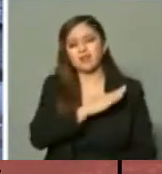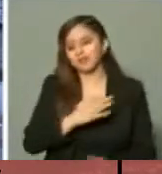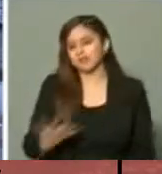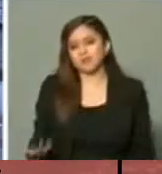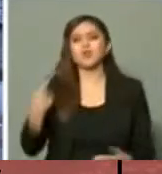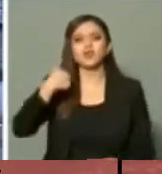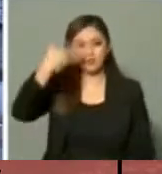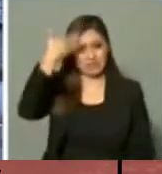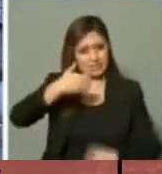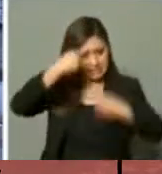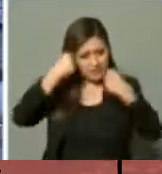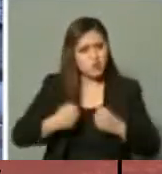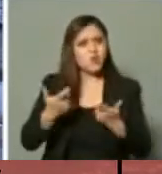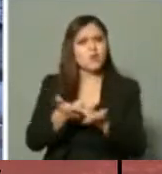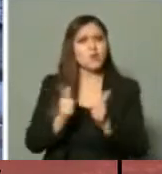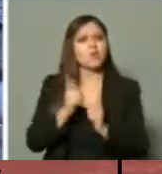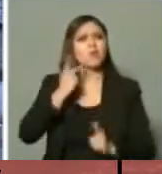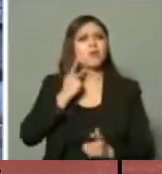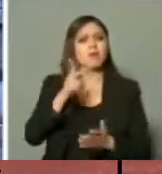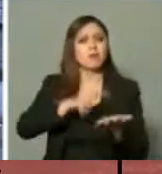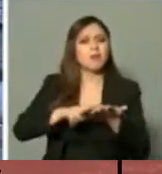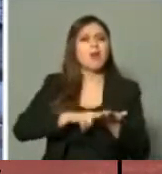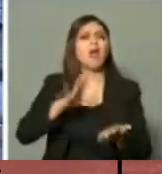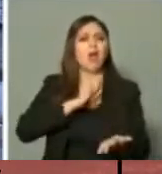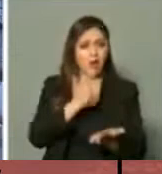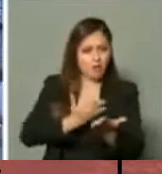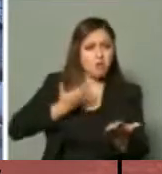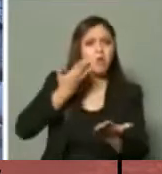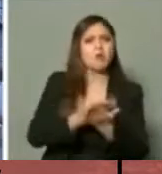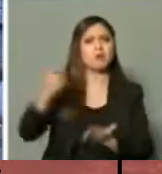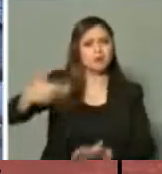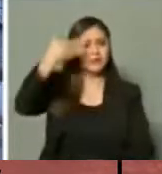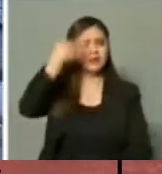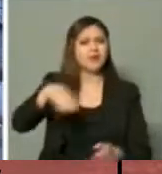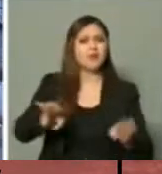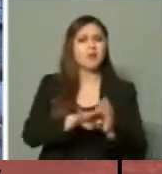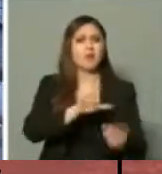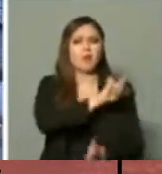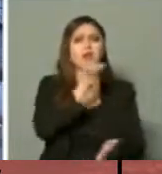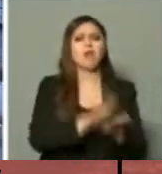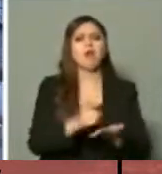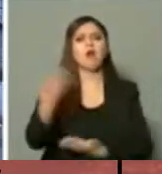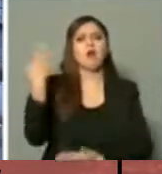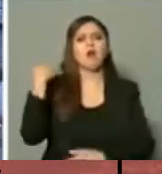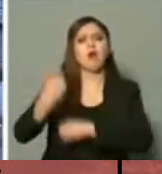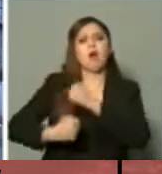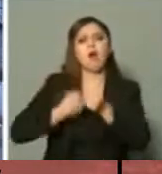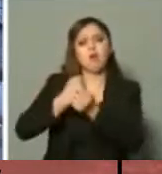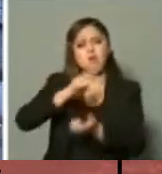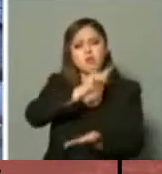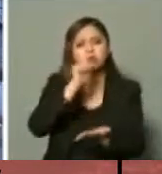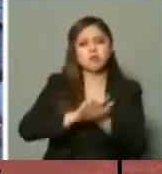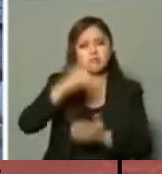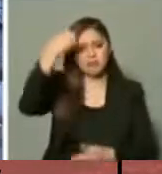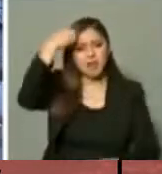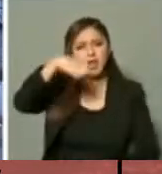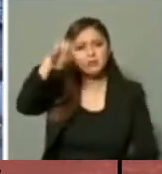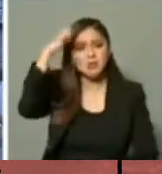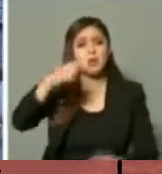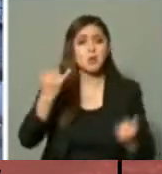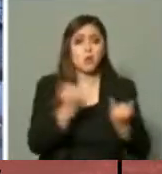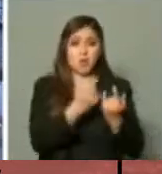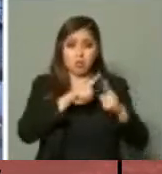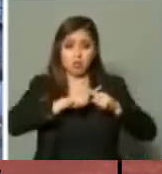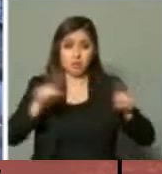seguro que el Partido Verde tiene propuestas, tiene capacidad de legislar, porque ya tiene la experiencia, tiene más legislaciones que el Partido de